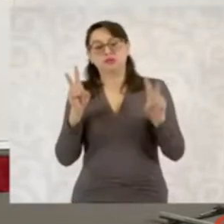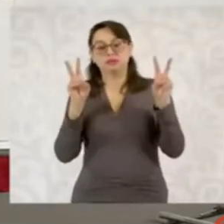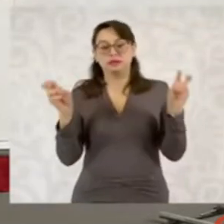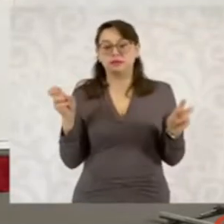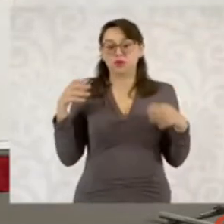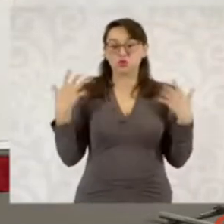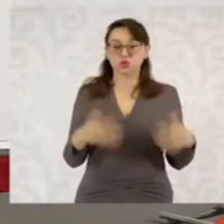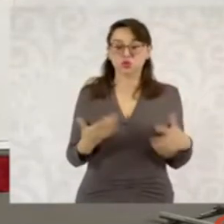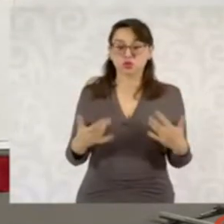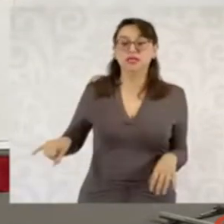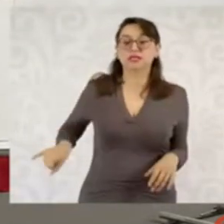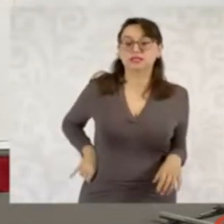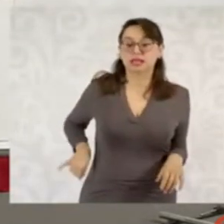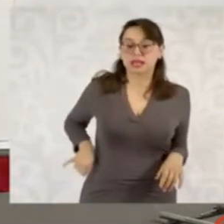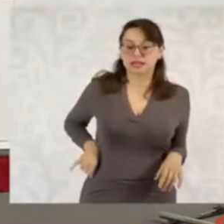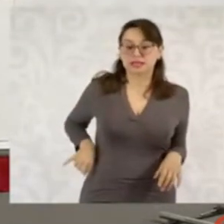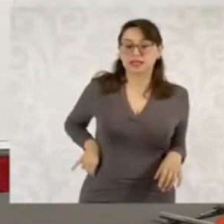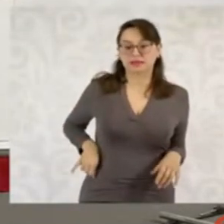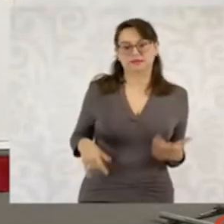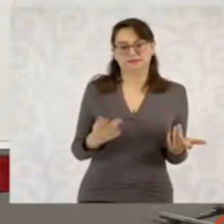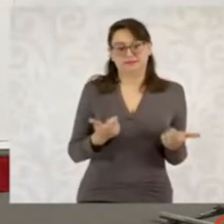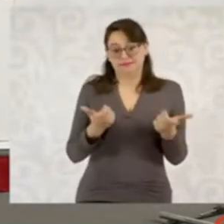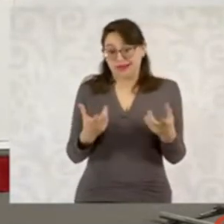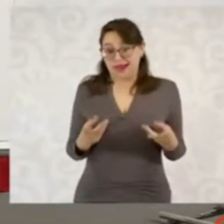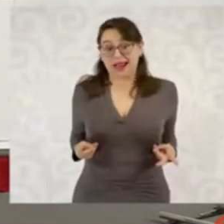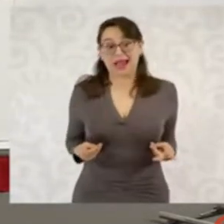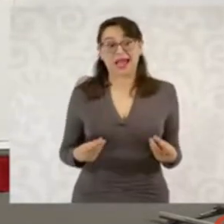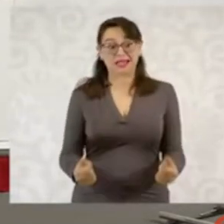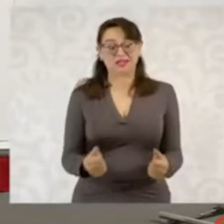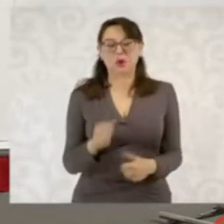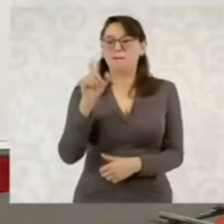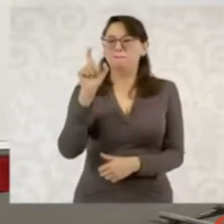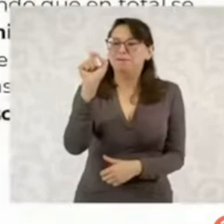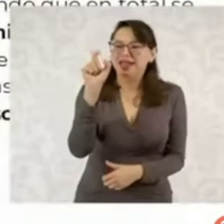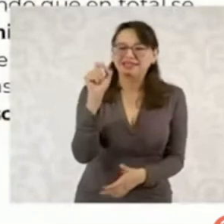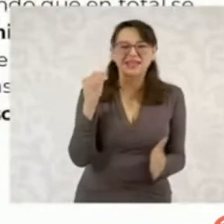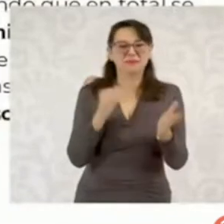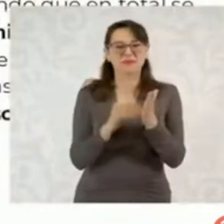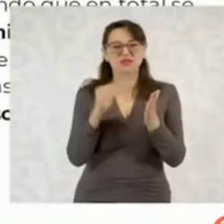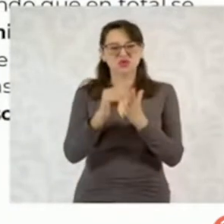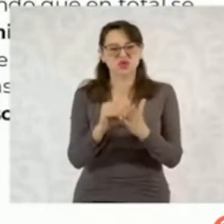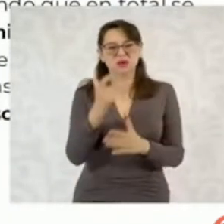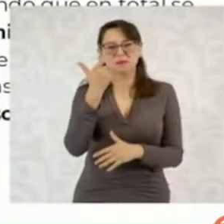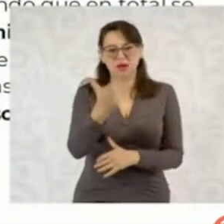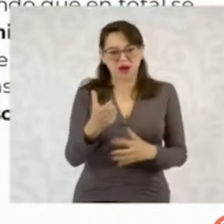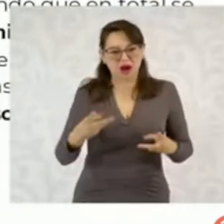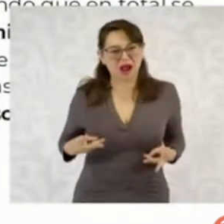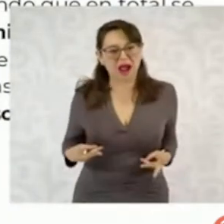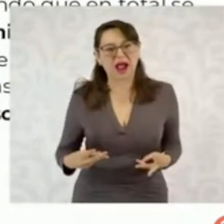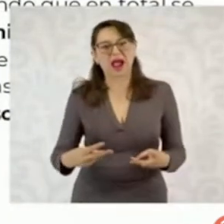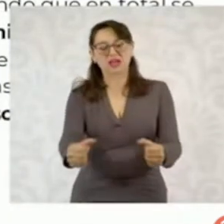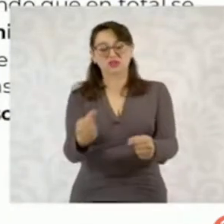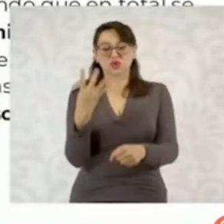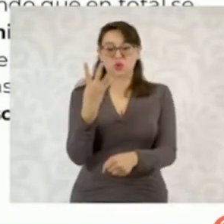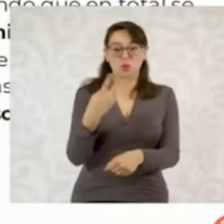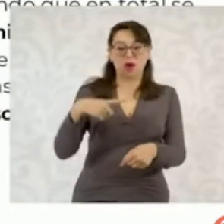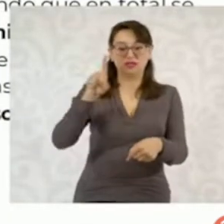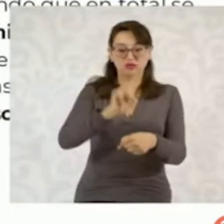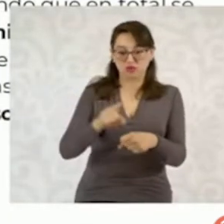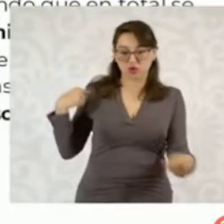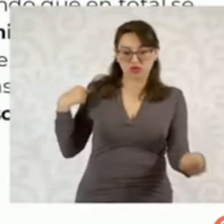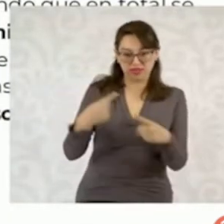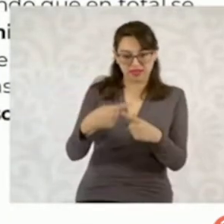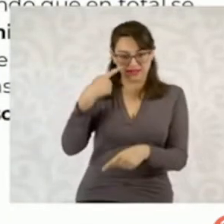que ver con lo que se ha gastado. 20 millones de pesos gastados en esta campaña sucia